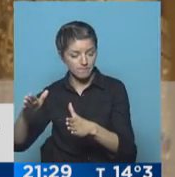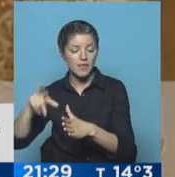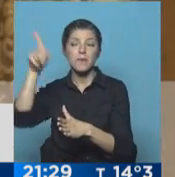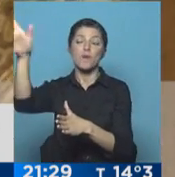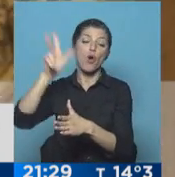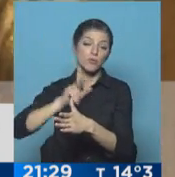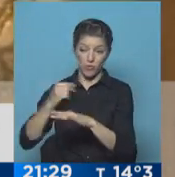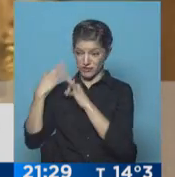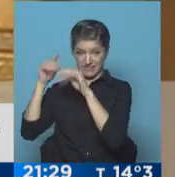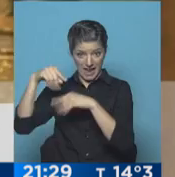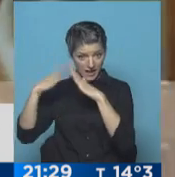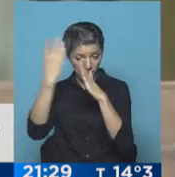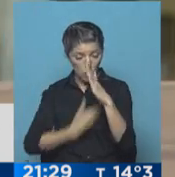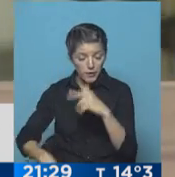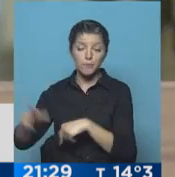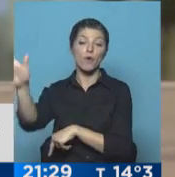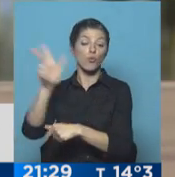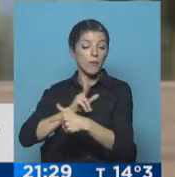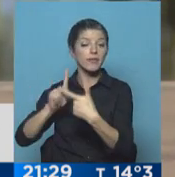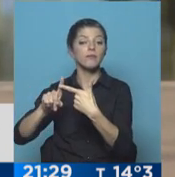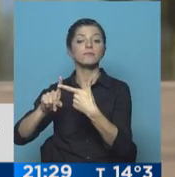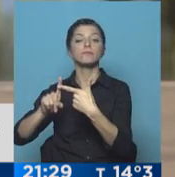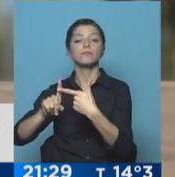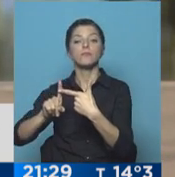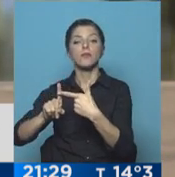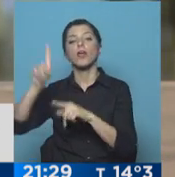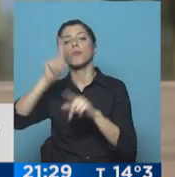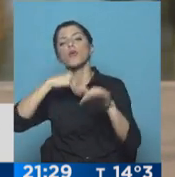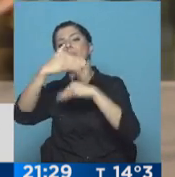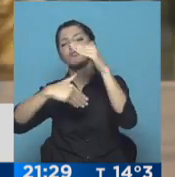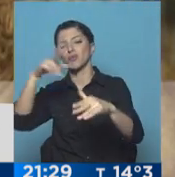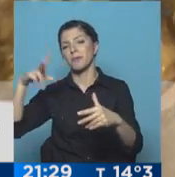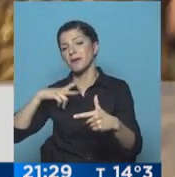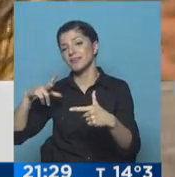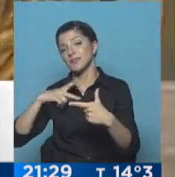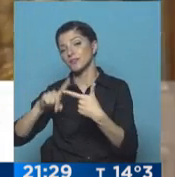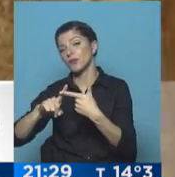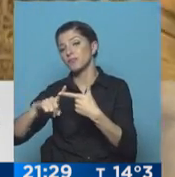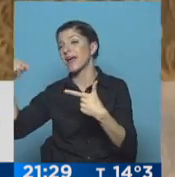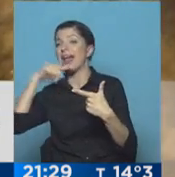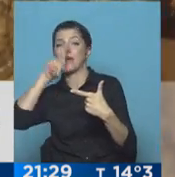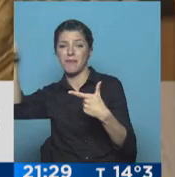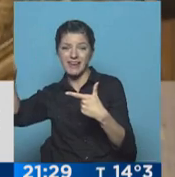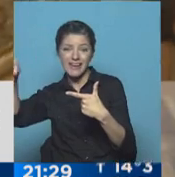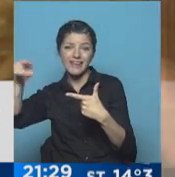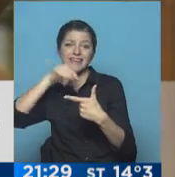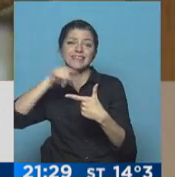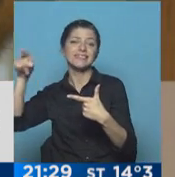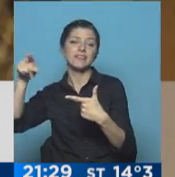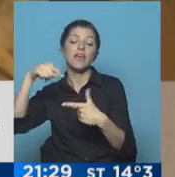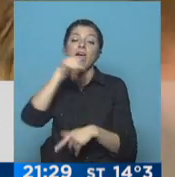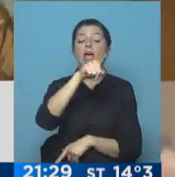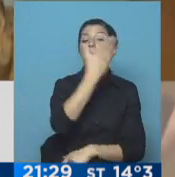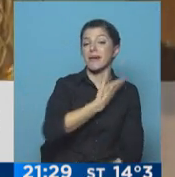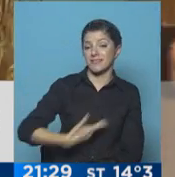avisaban que producto de los procesos de privatización, bueno, Alemania se quedaba con 14, se iba el